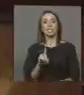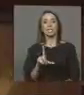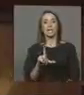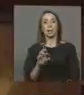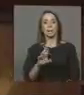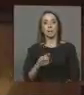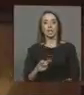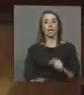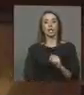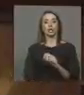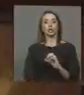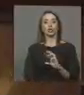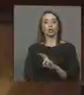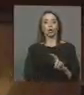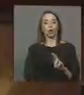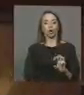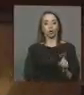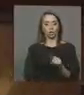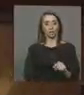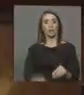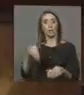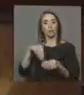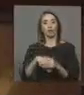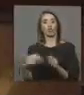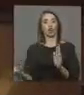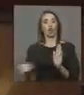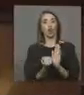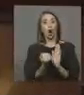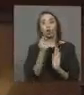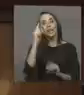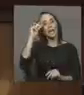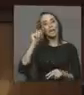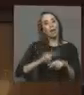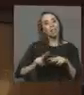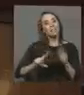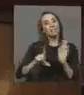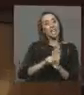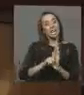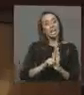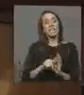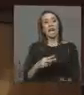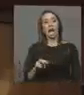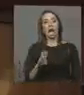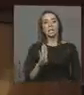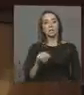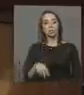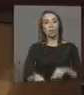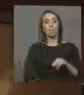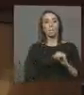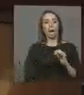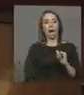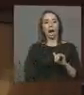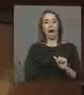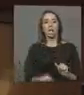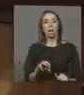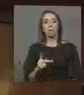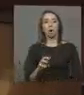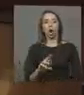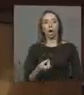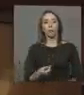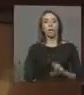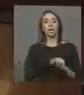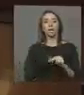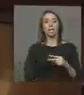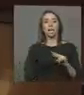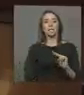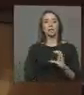Silver y Víctor Torres. Votaron en contra de la idea de legislar los diputados Gustavo Asbun, Javier Macaya, Nicolás Monkever, Jorge